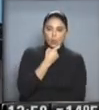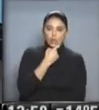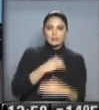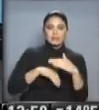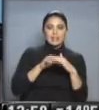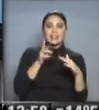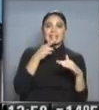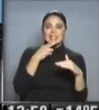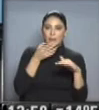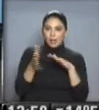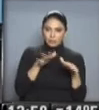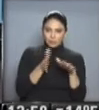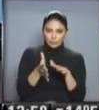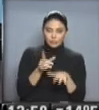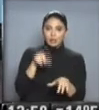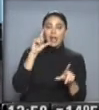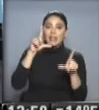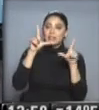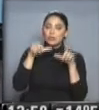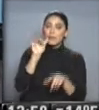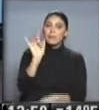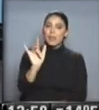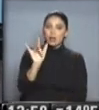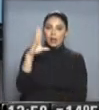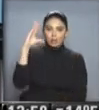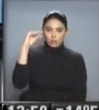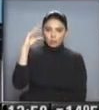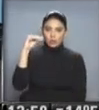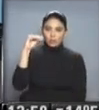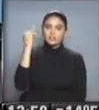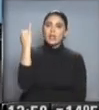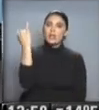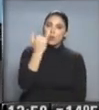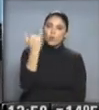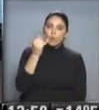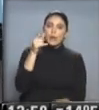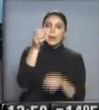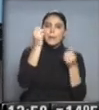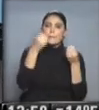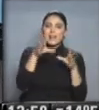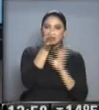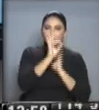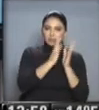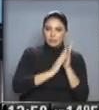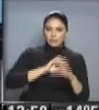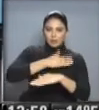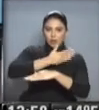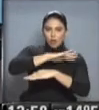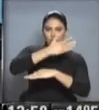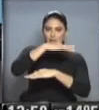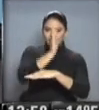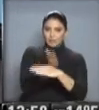aproximadamente 17 grados. Y atención que el miércoles a la noche, el jueves comenzará a nevar mucho en la zona